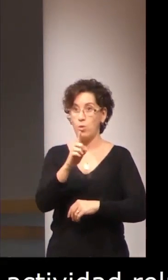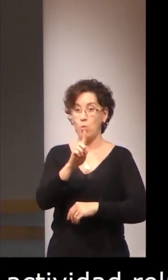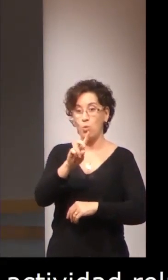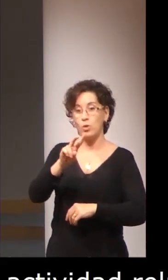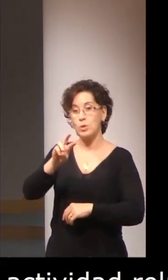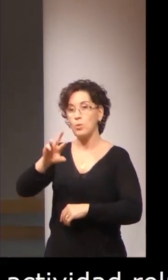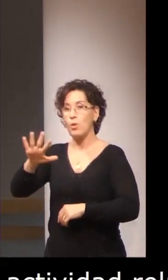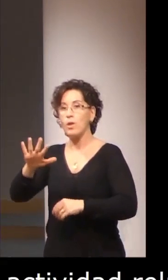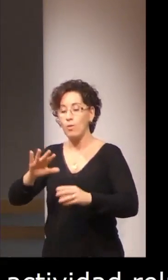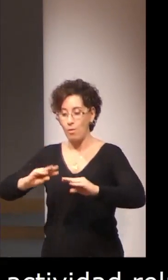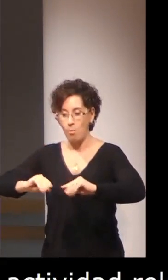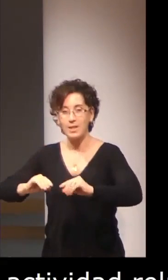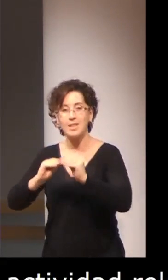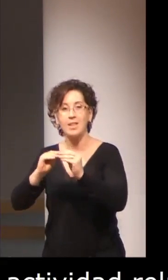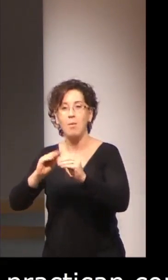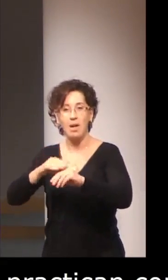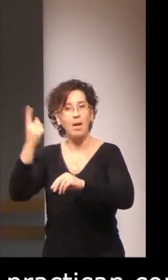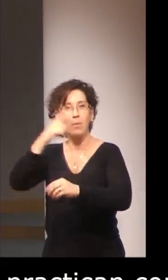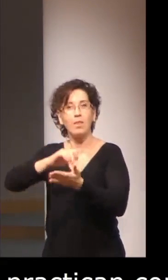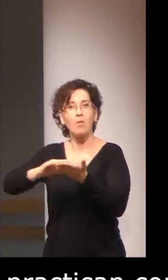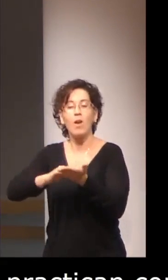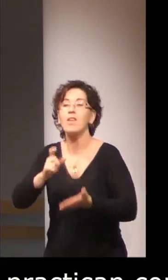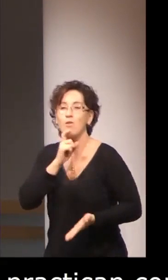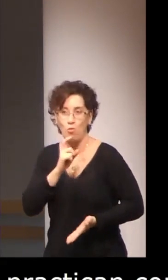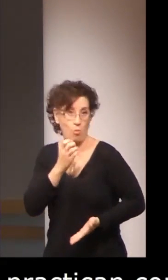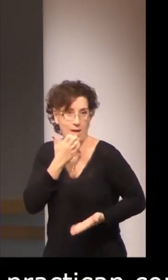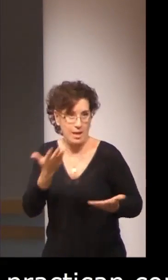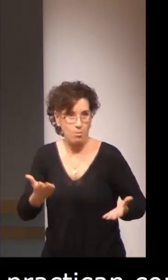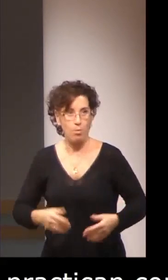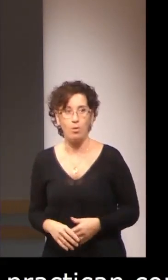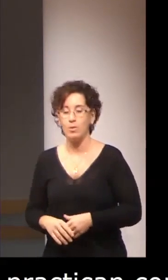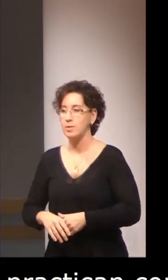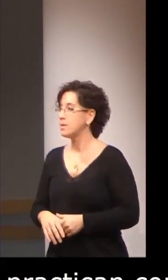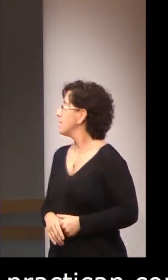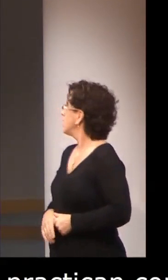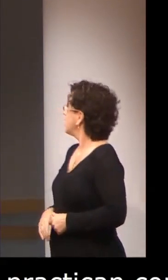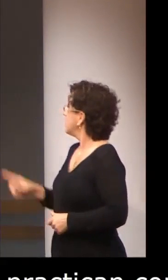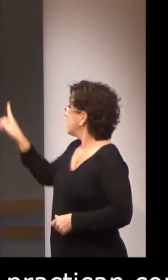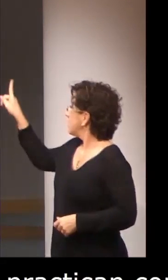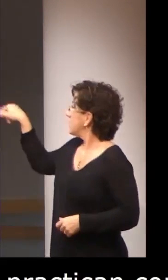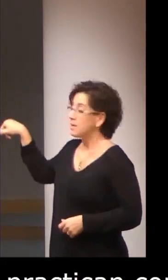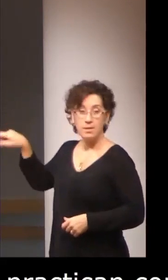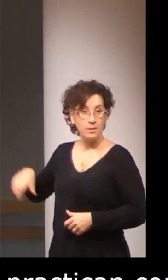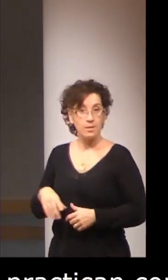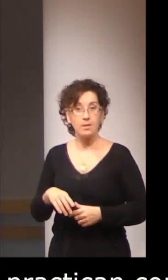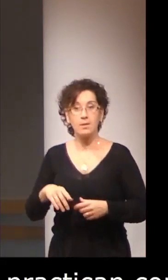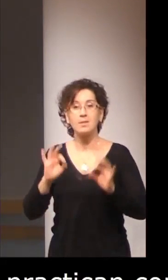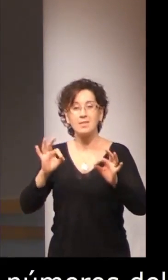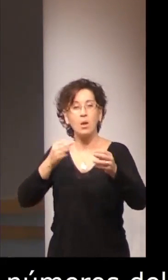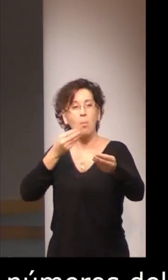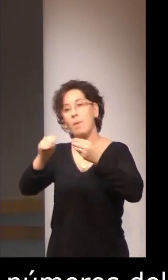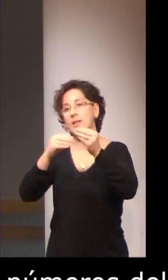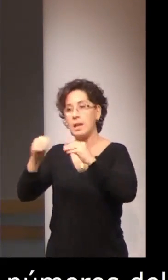con el sistema braille eh aquí vemos algunos de los materiales